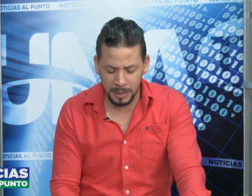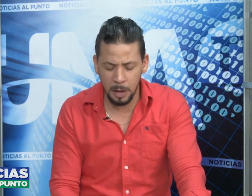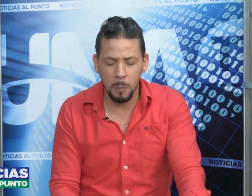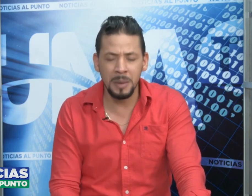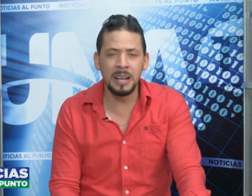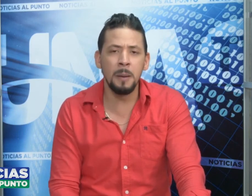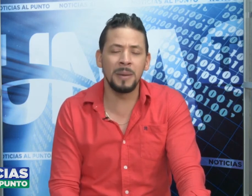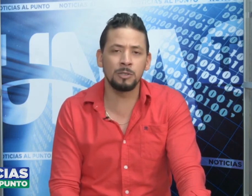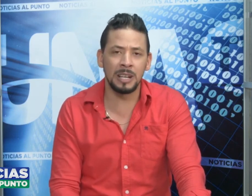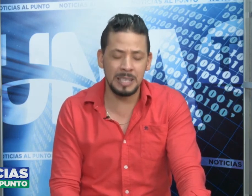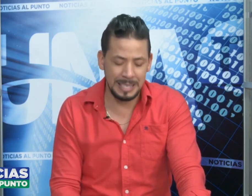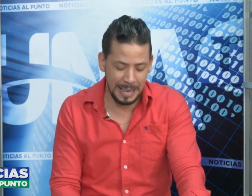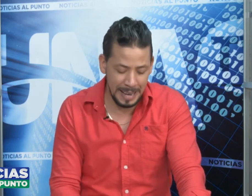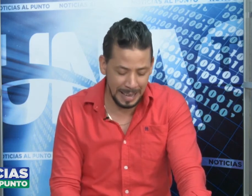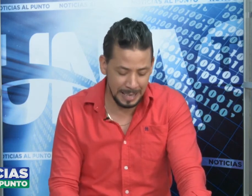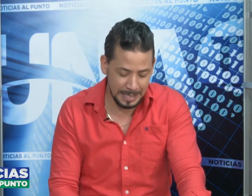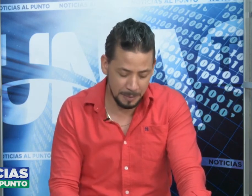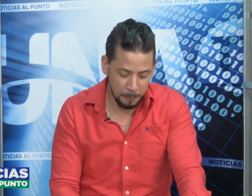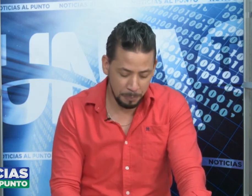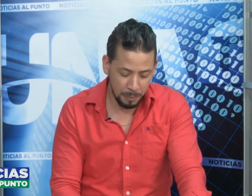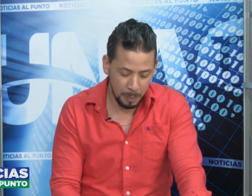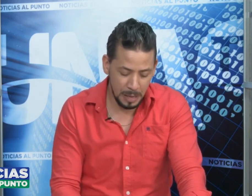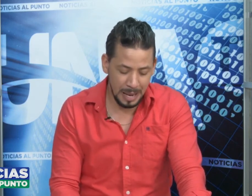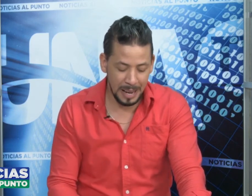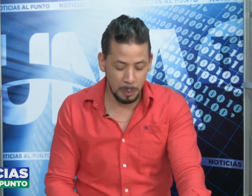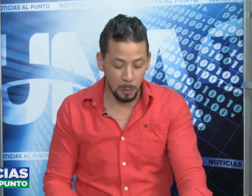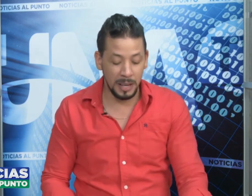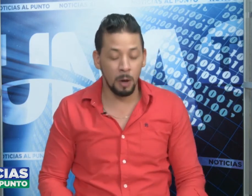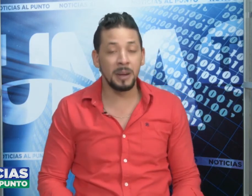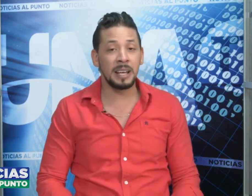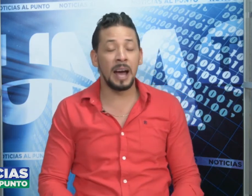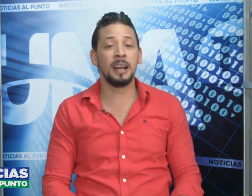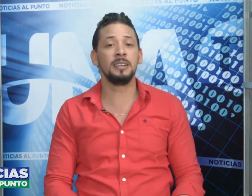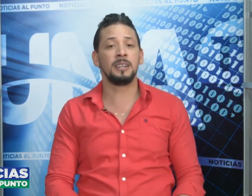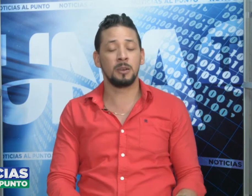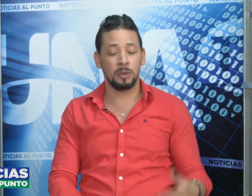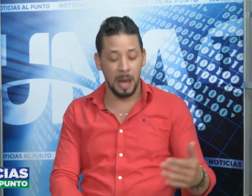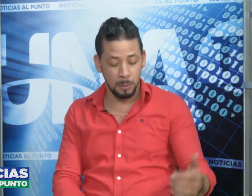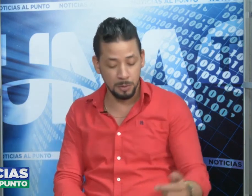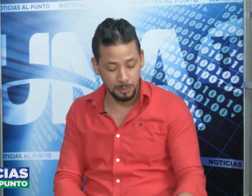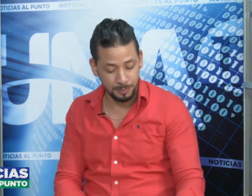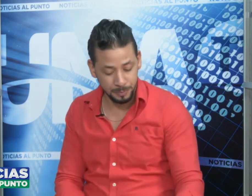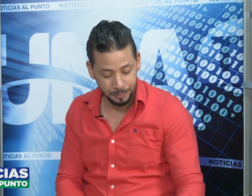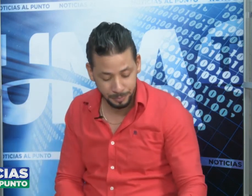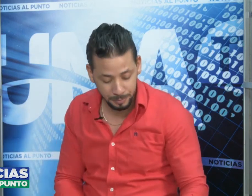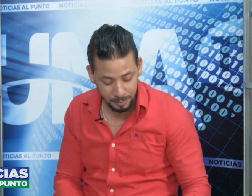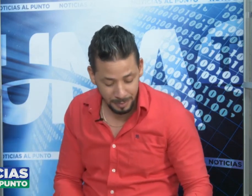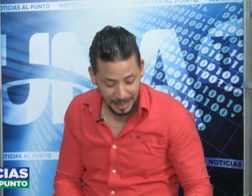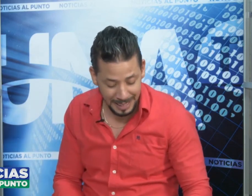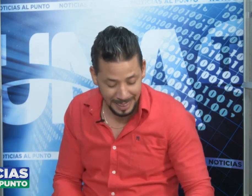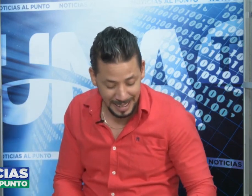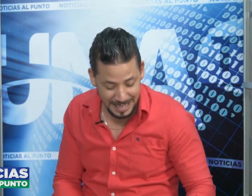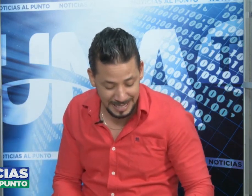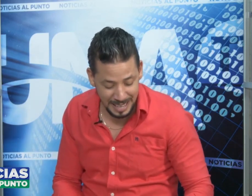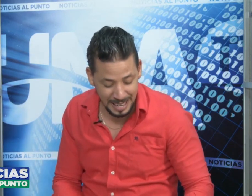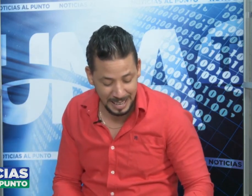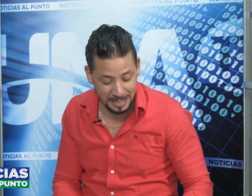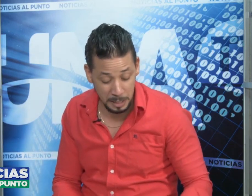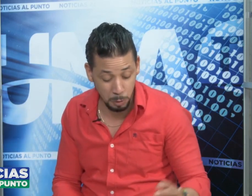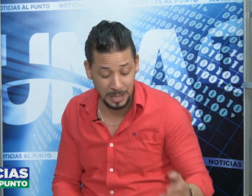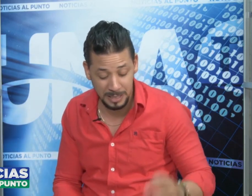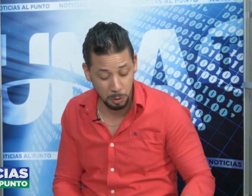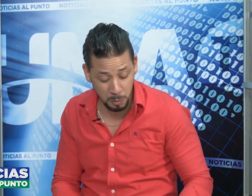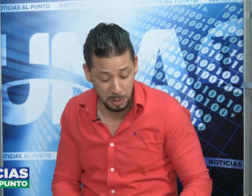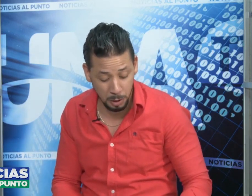441 mil personas sanadas y en la república dominicana recordamos que de este